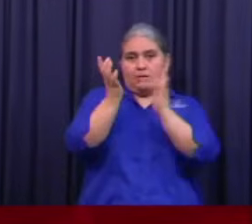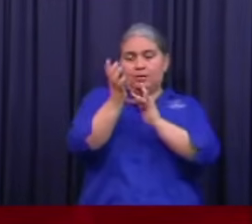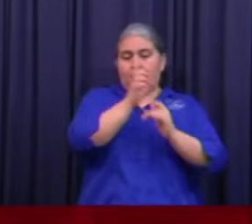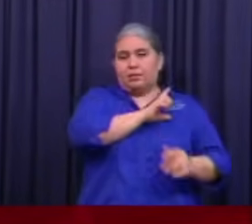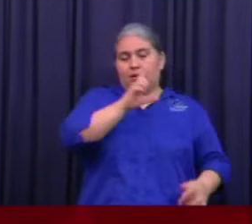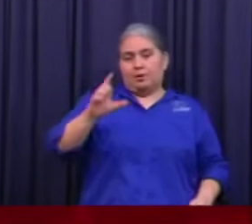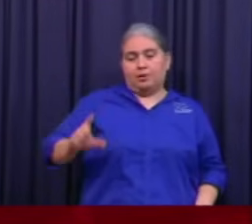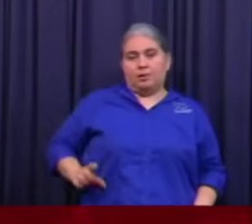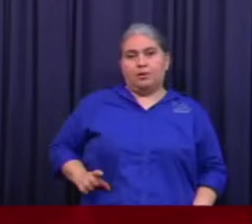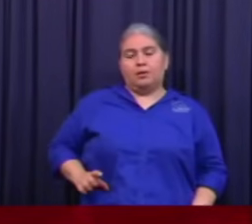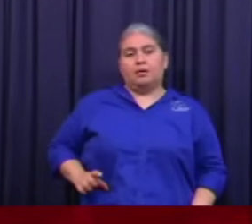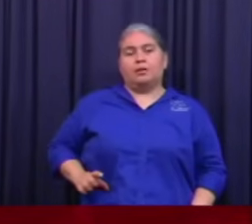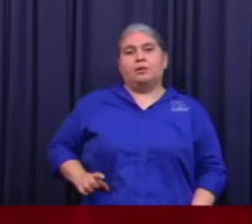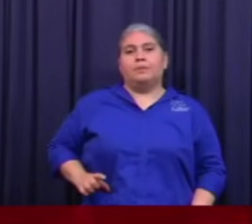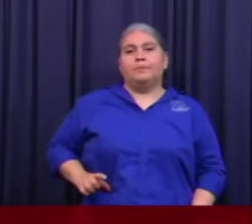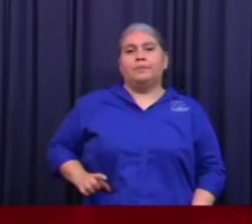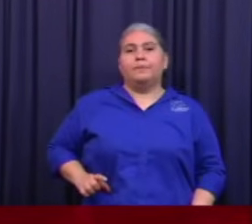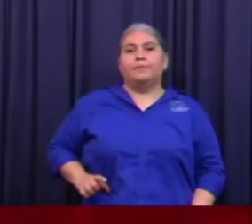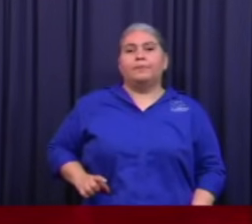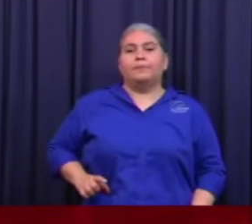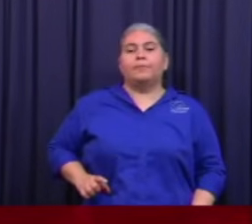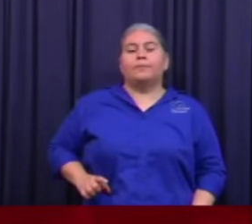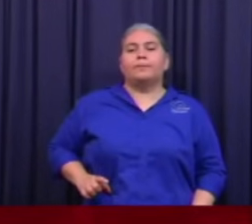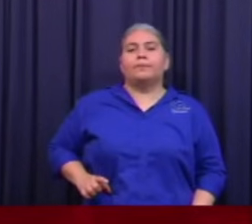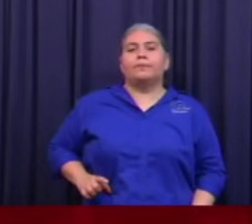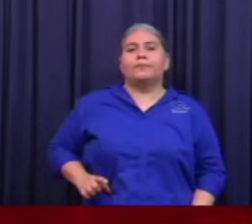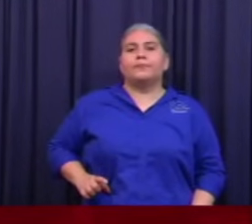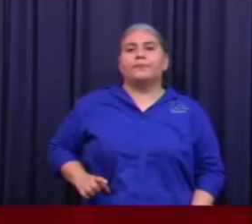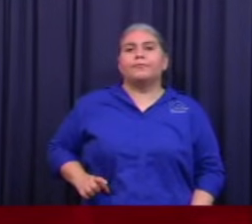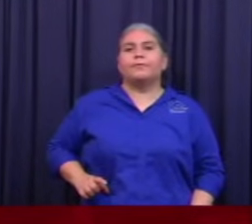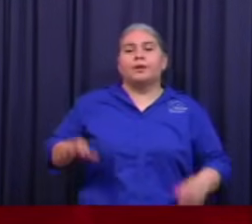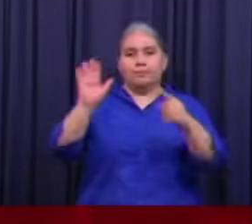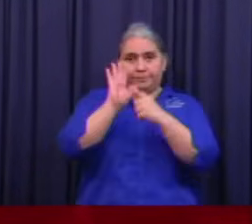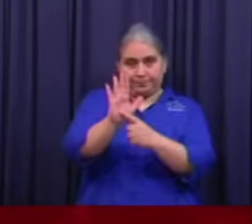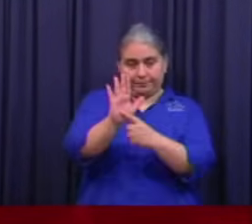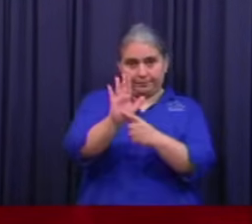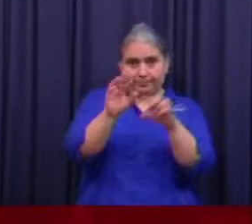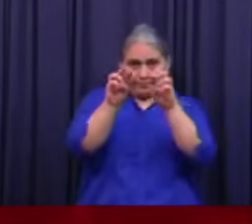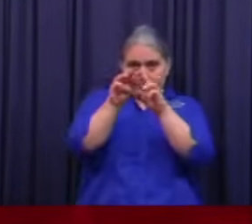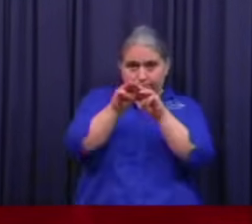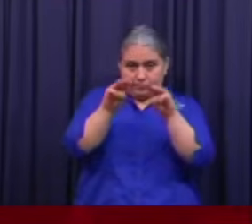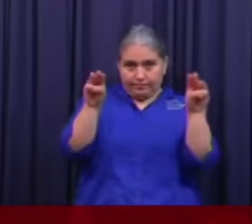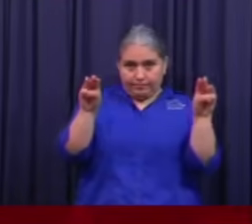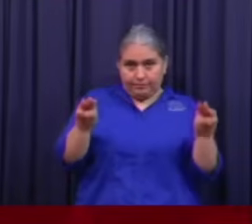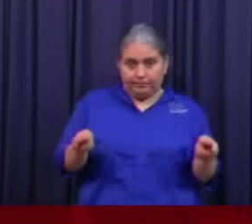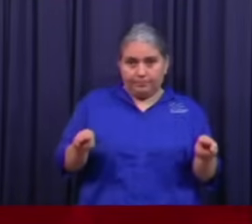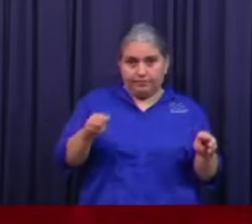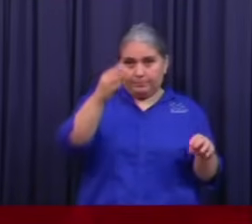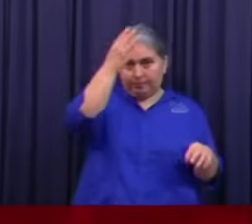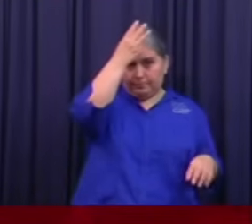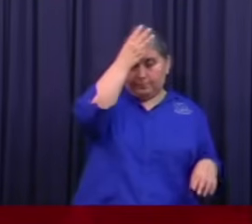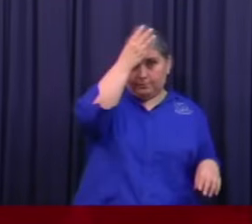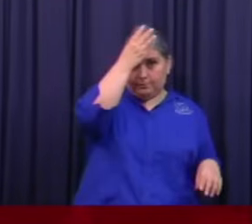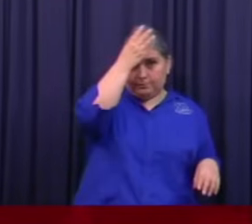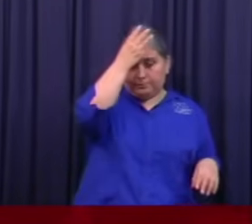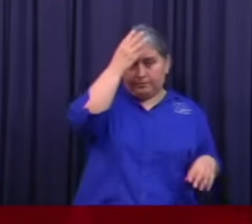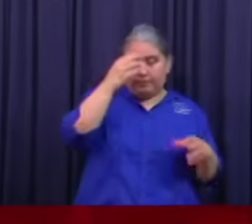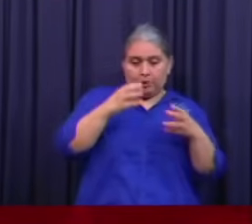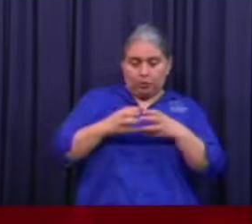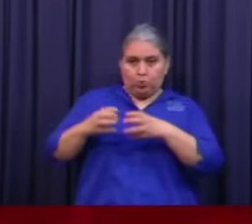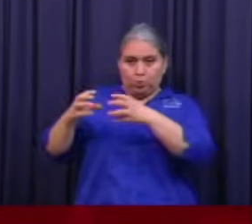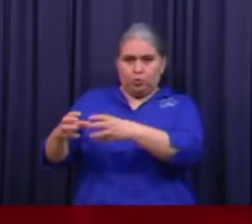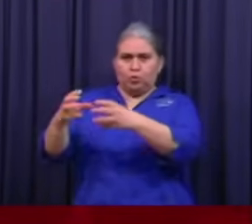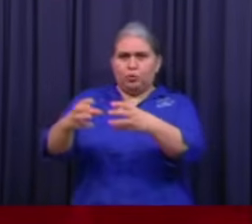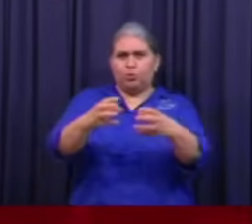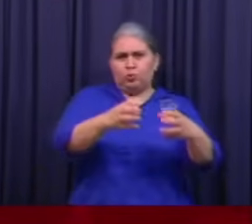Jesucristo tipificada en mesas de reyes que las porciones fueron abundantes y